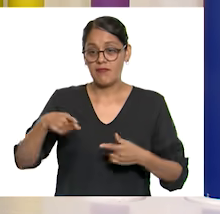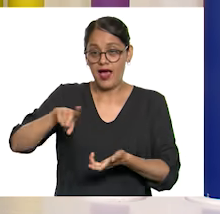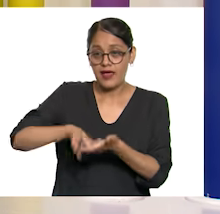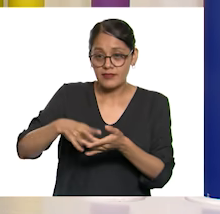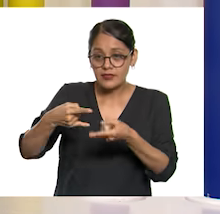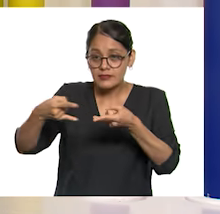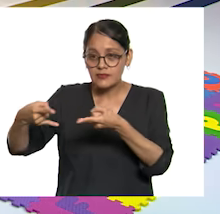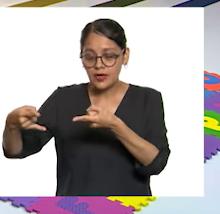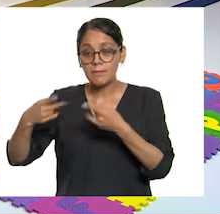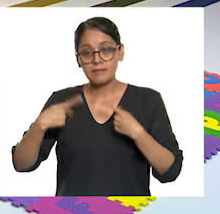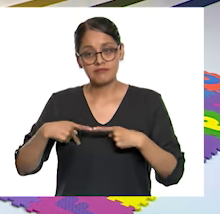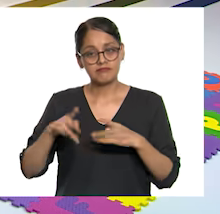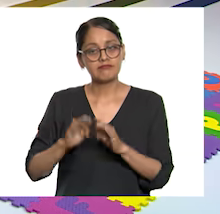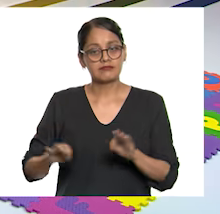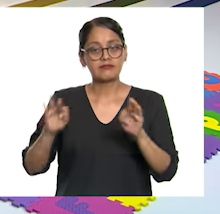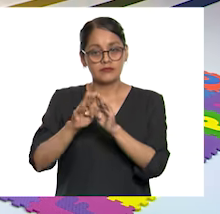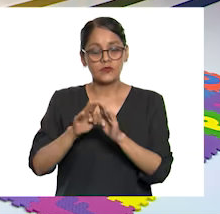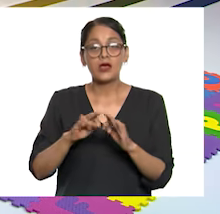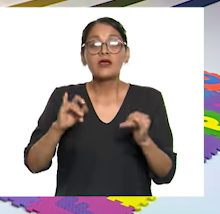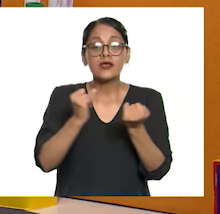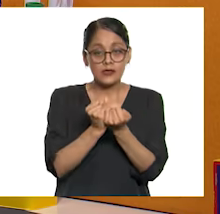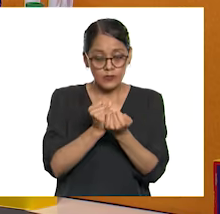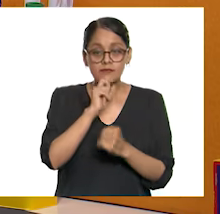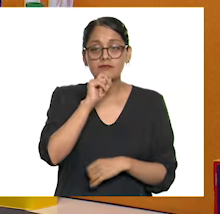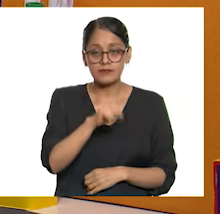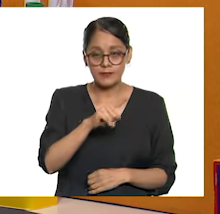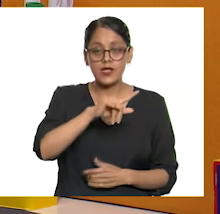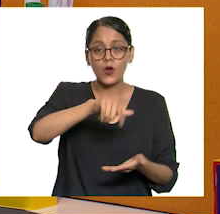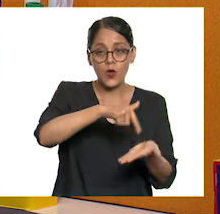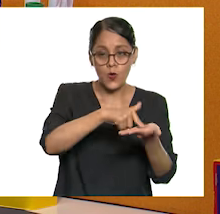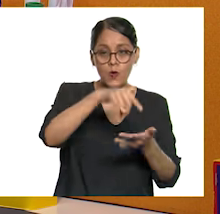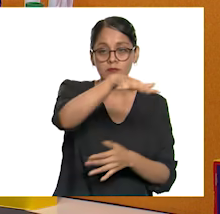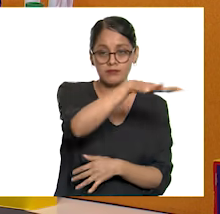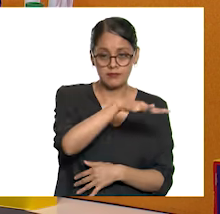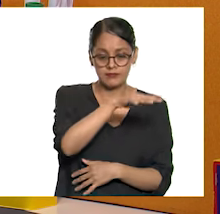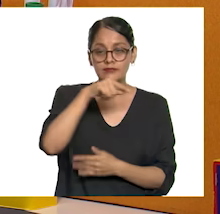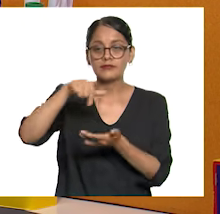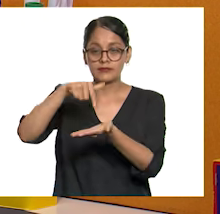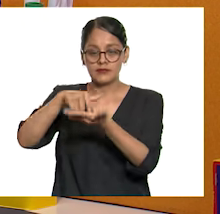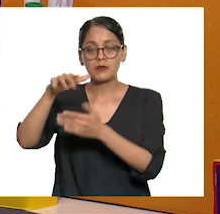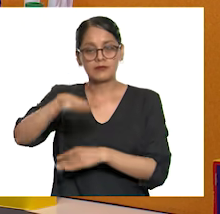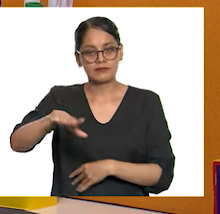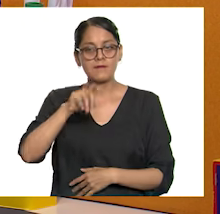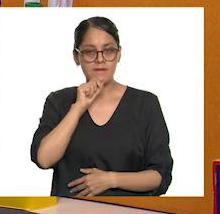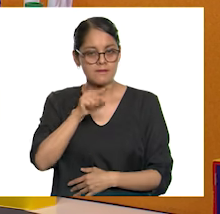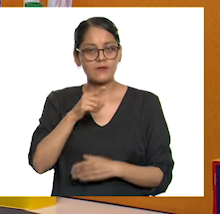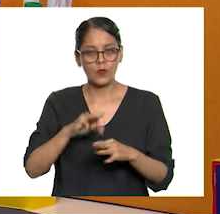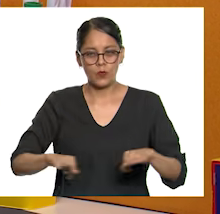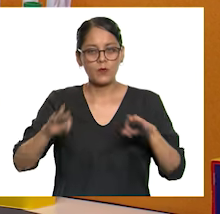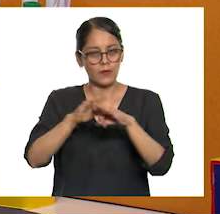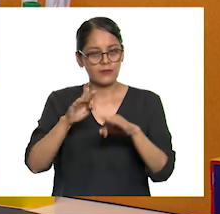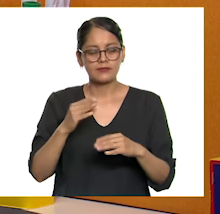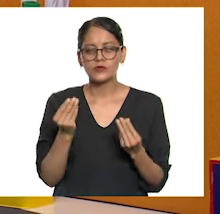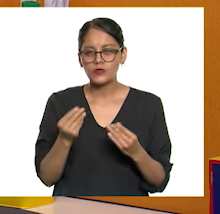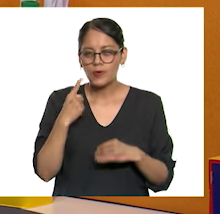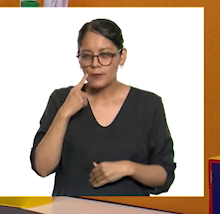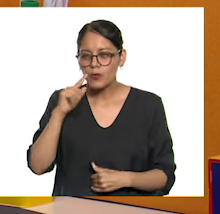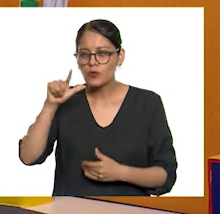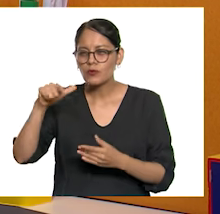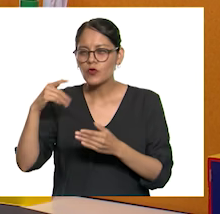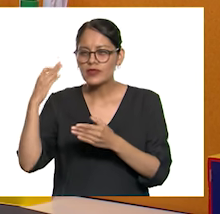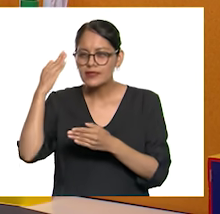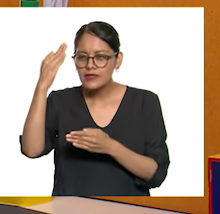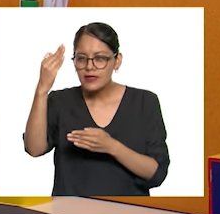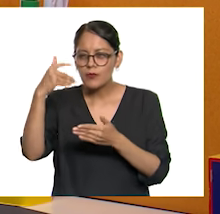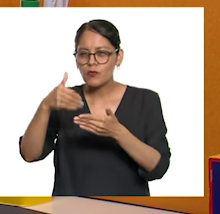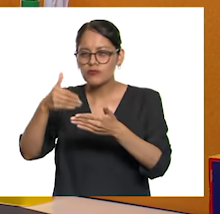cuentos. Así es. Y los escenarios también, ¿eh? También los escenarios son muy importantes. Nos van ubicando en el tiempo